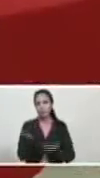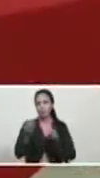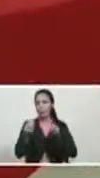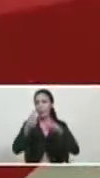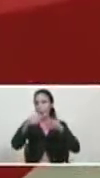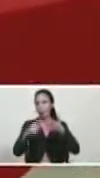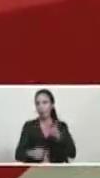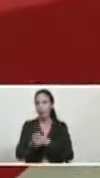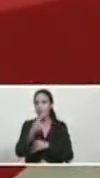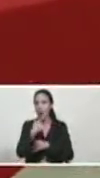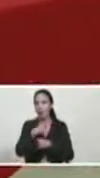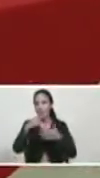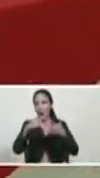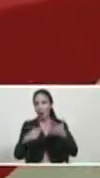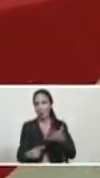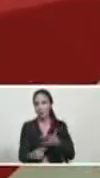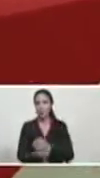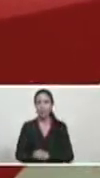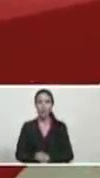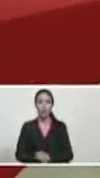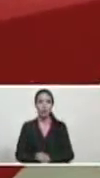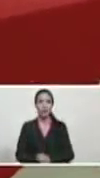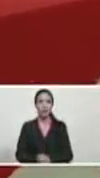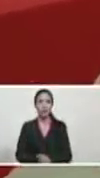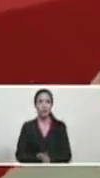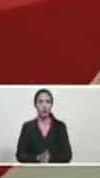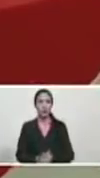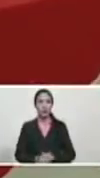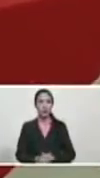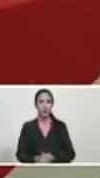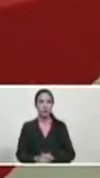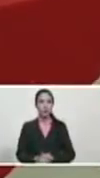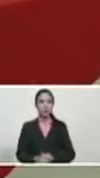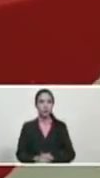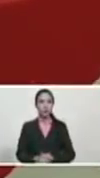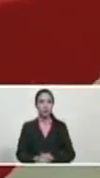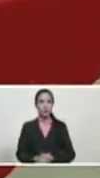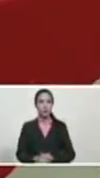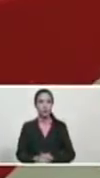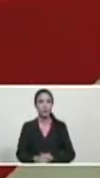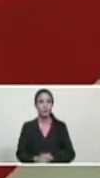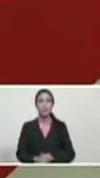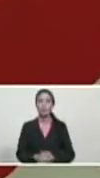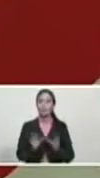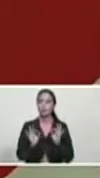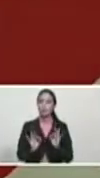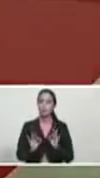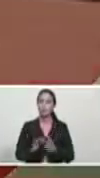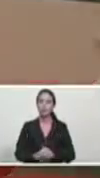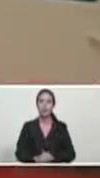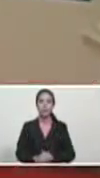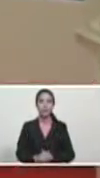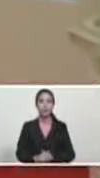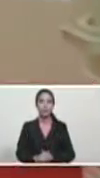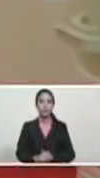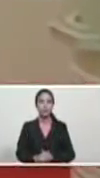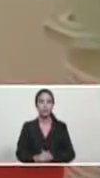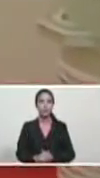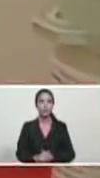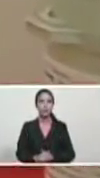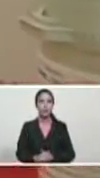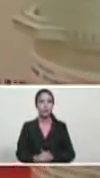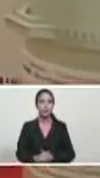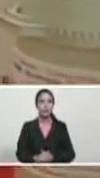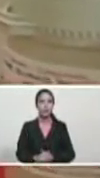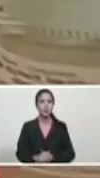tenemos antirretrovirales y tenemos los antiparasitarios, presidente. Correcto. Esto es para lo que son